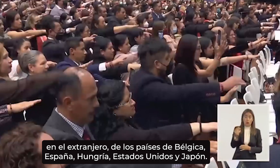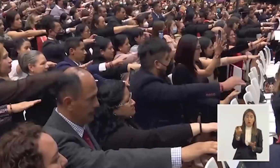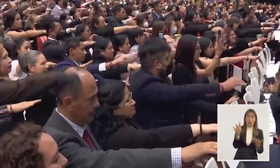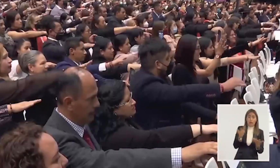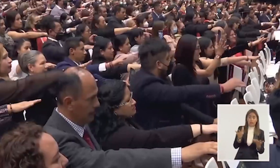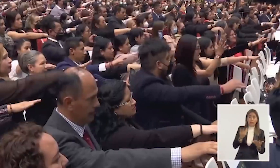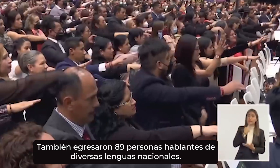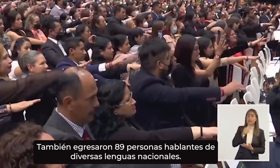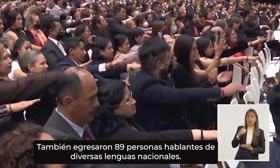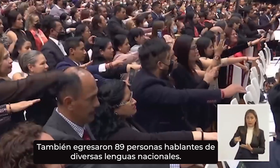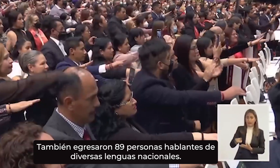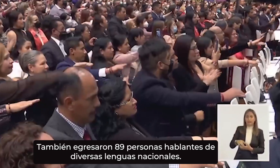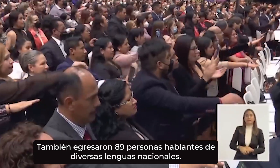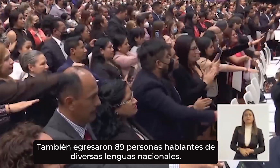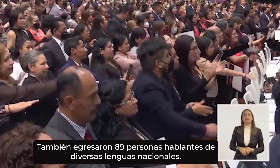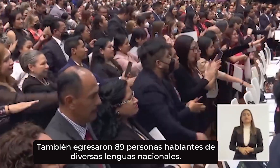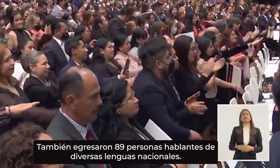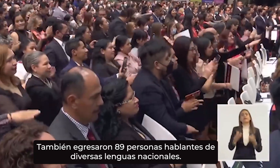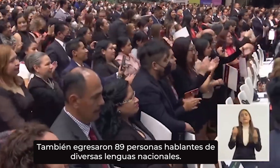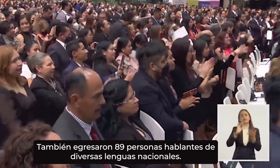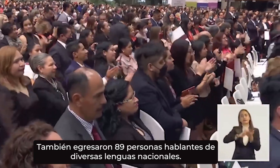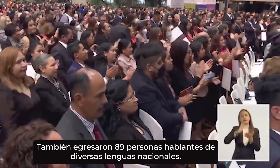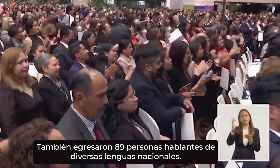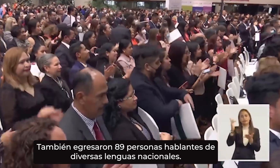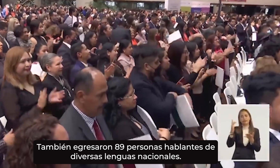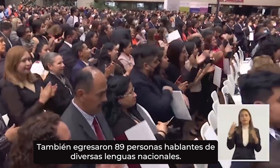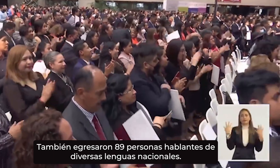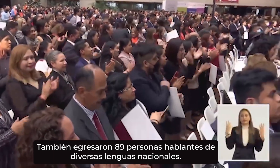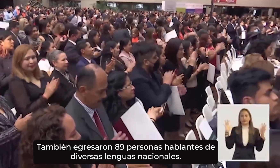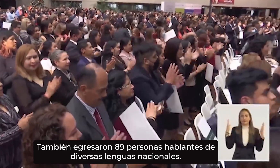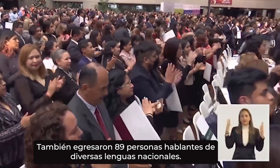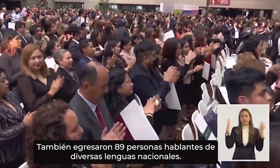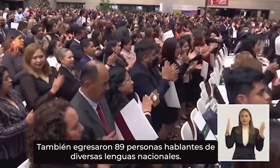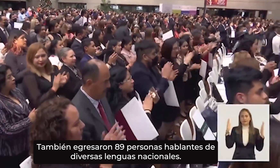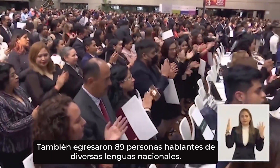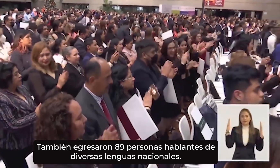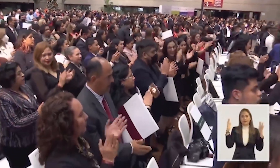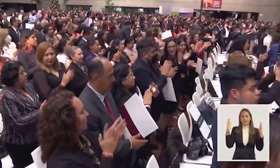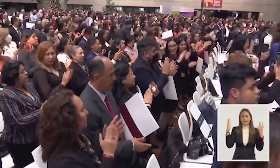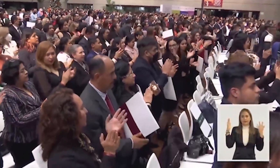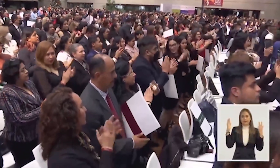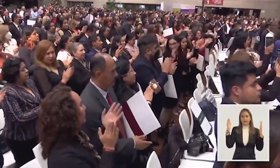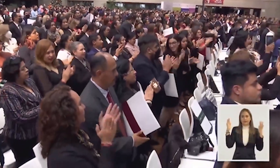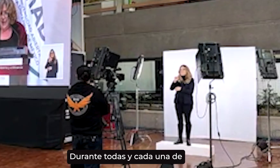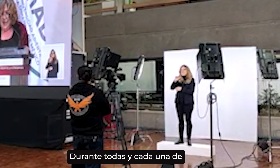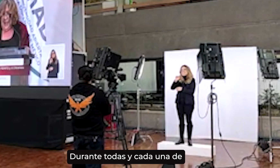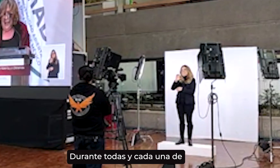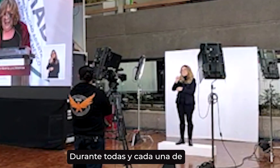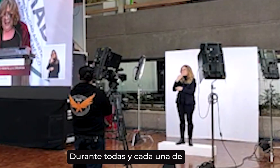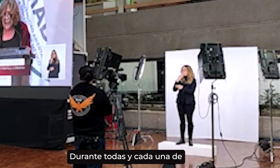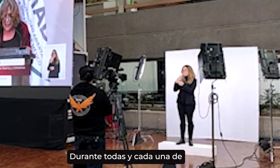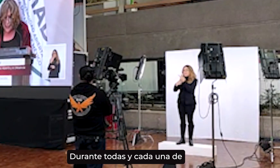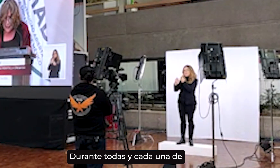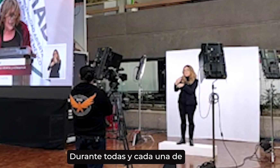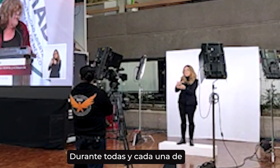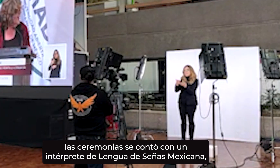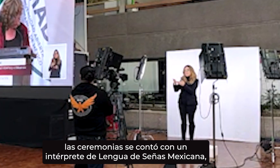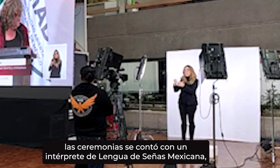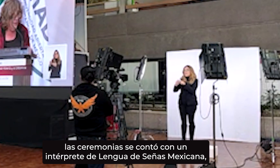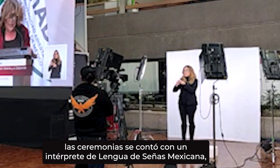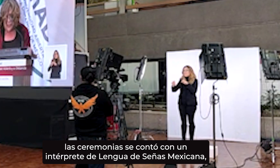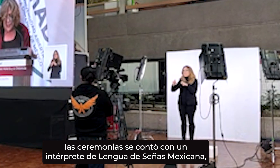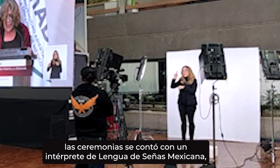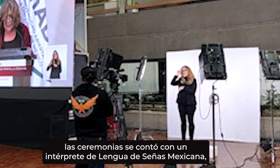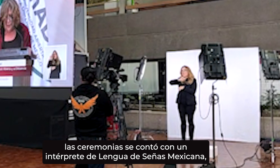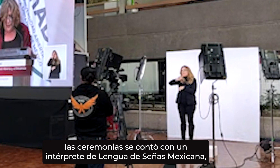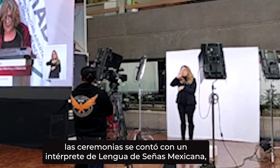Unidos y Japón. También egresaron 89 personas hablantes de diversas lenguas nacionales. Durante todas y cada una